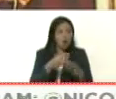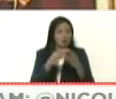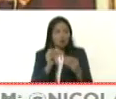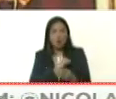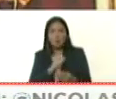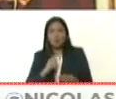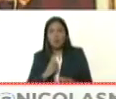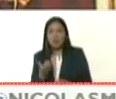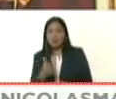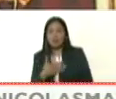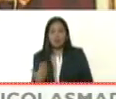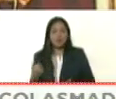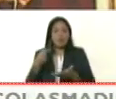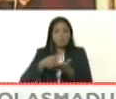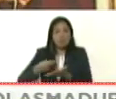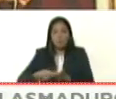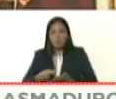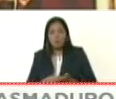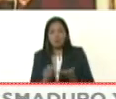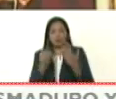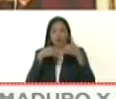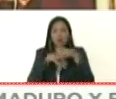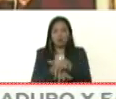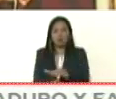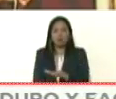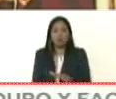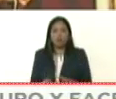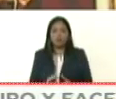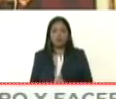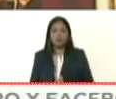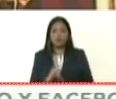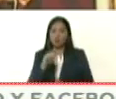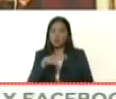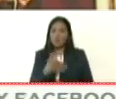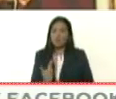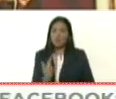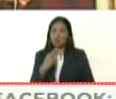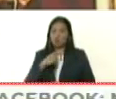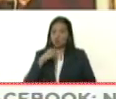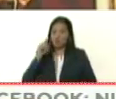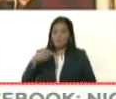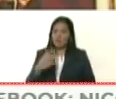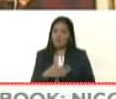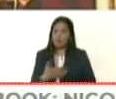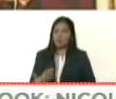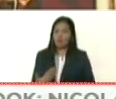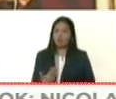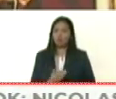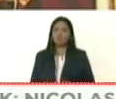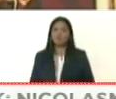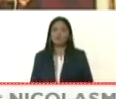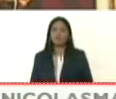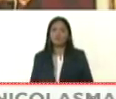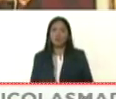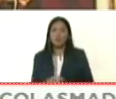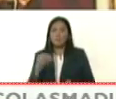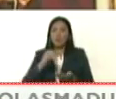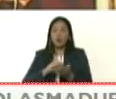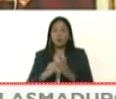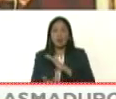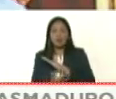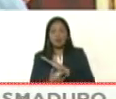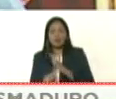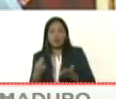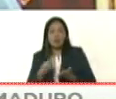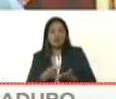que quieran meterse en esto. Y vamos juntos, vamos juntos. Como ellos quieran, yo quiero. Listo. Ponemos la tecnología, el